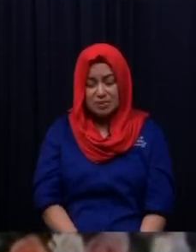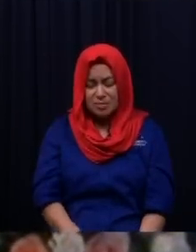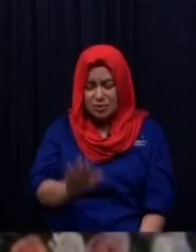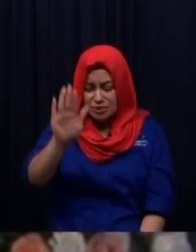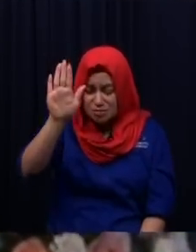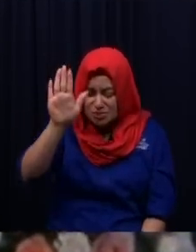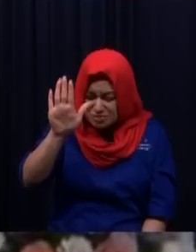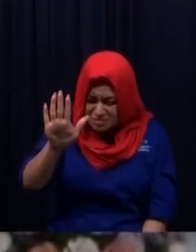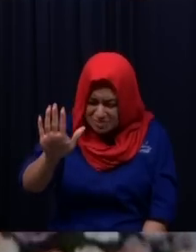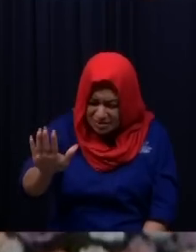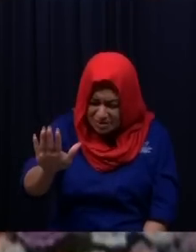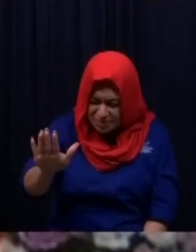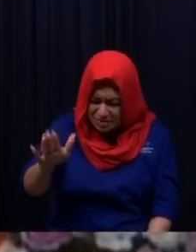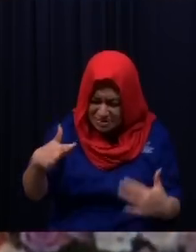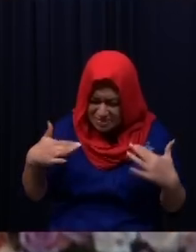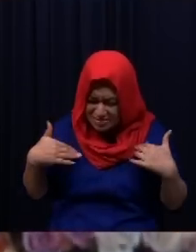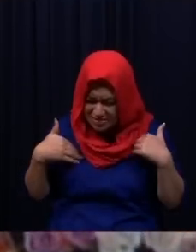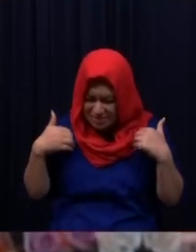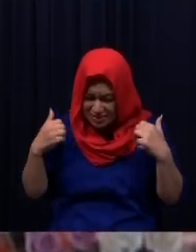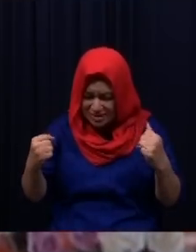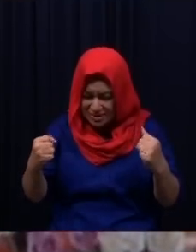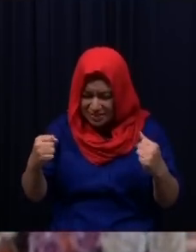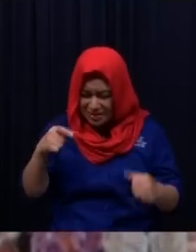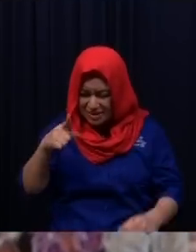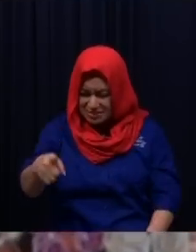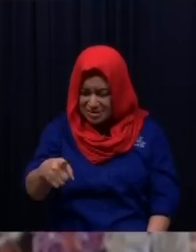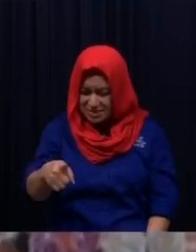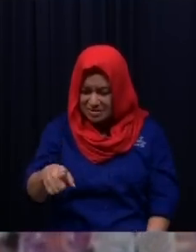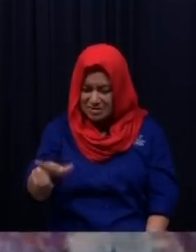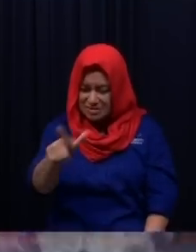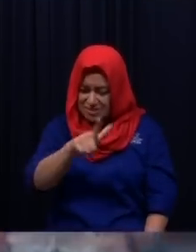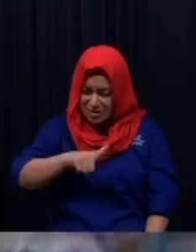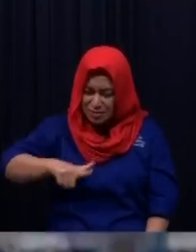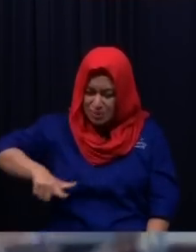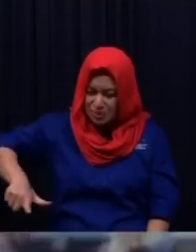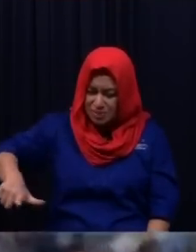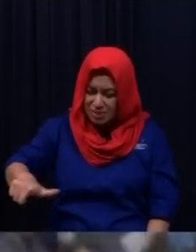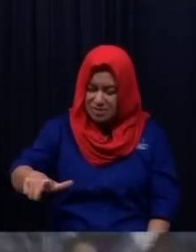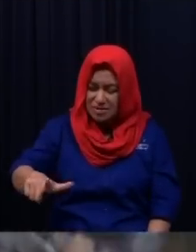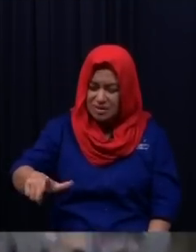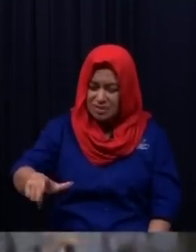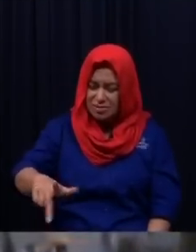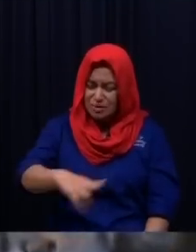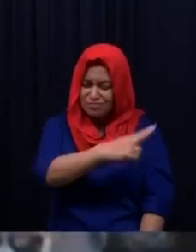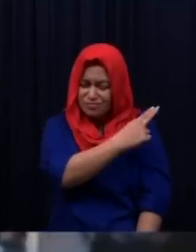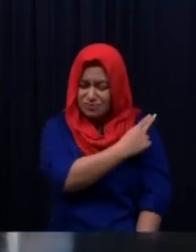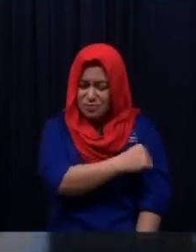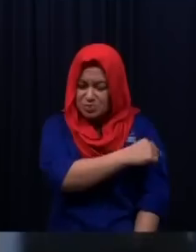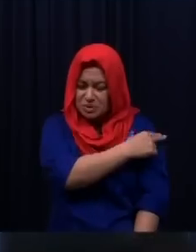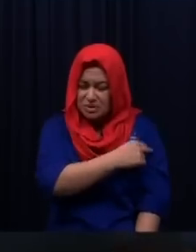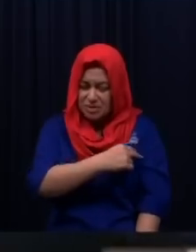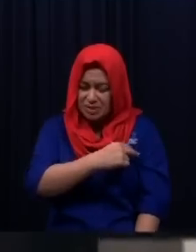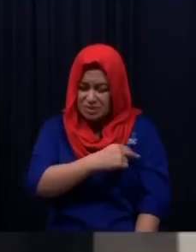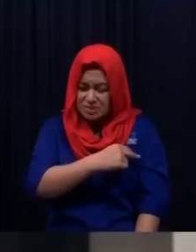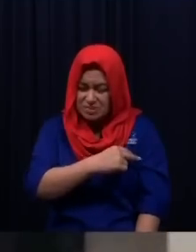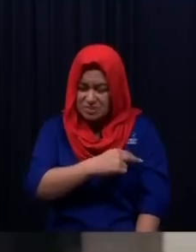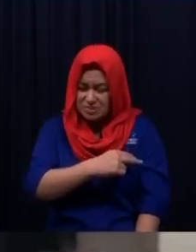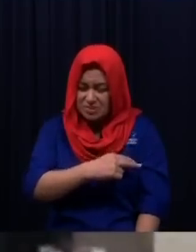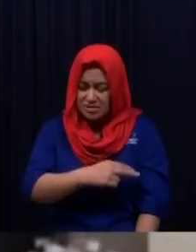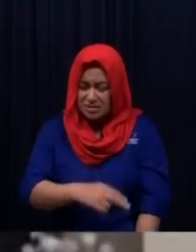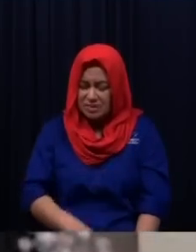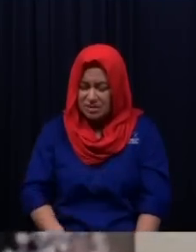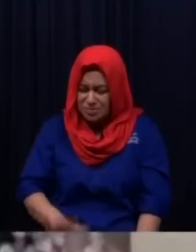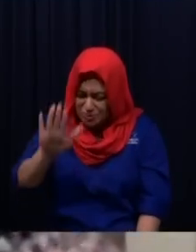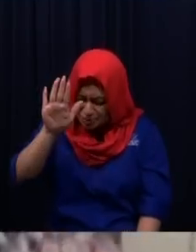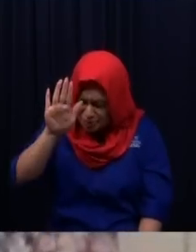los hospitales, Señor, ahí en la casa de mis hermanos que están postrados, Señor. Pon tu mano de sanidad, por